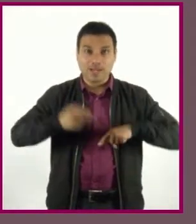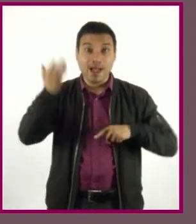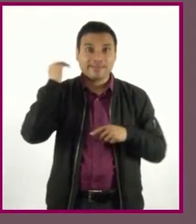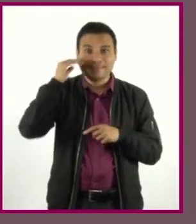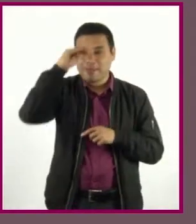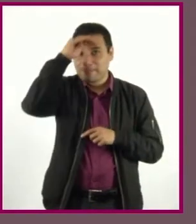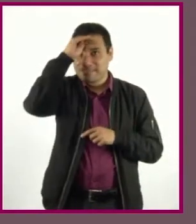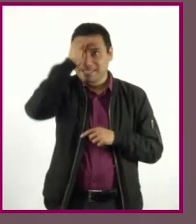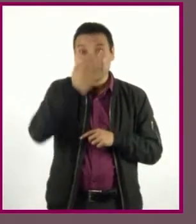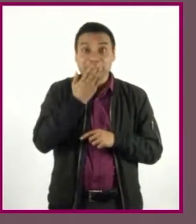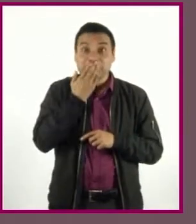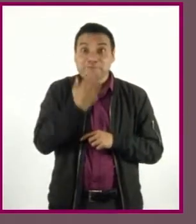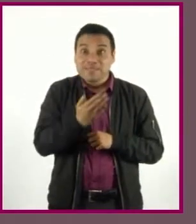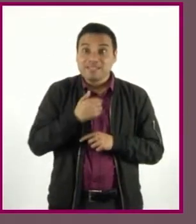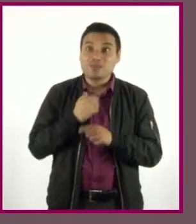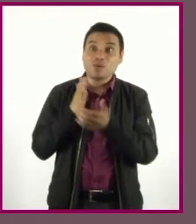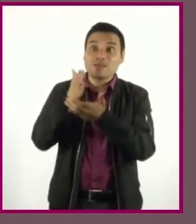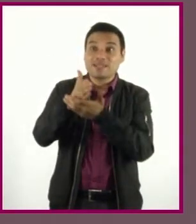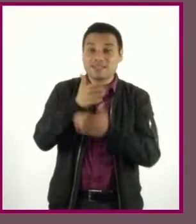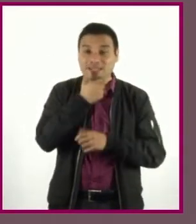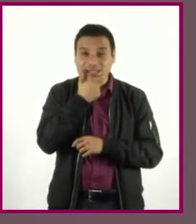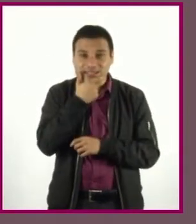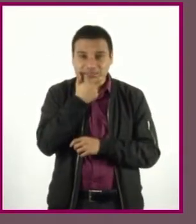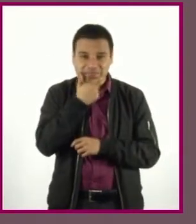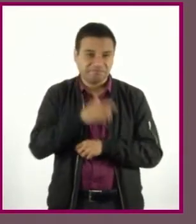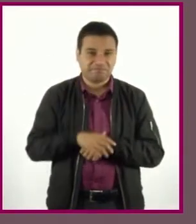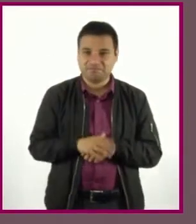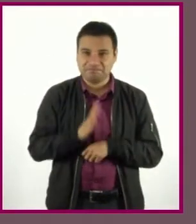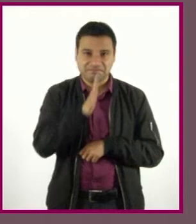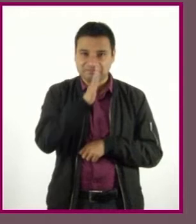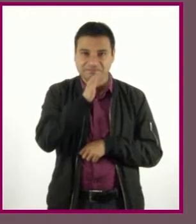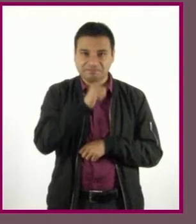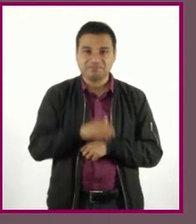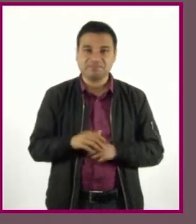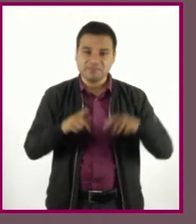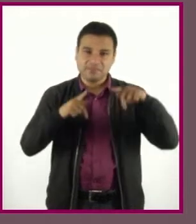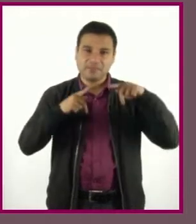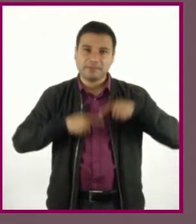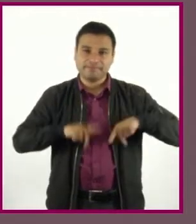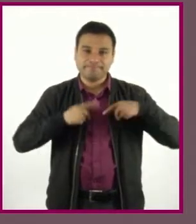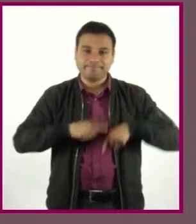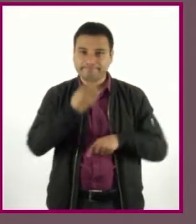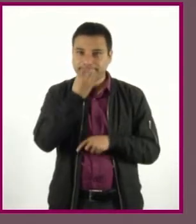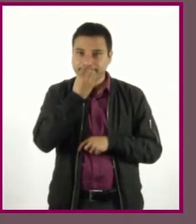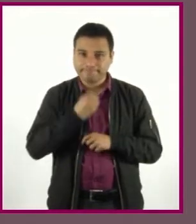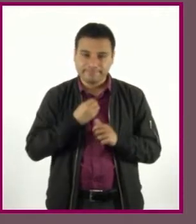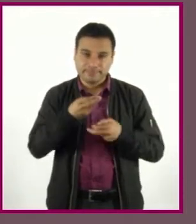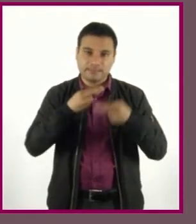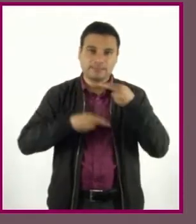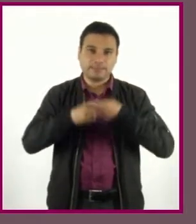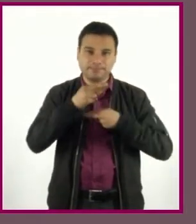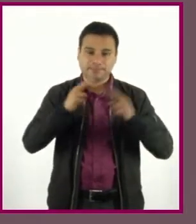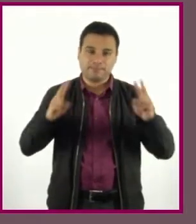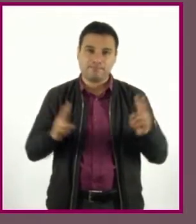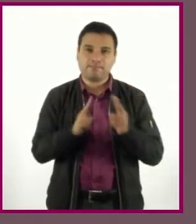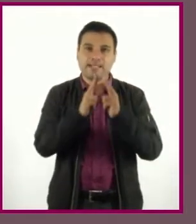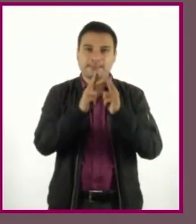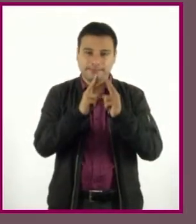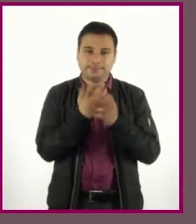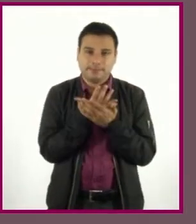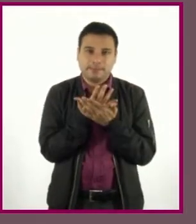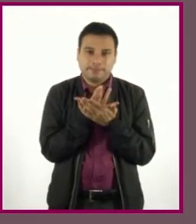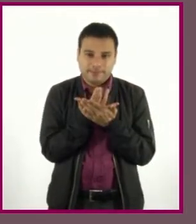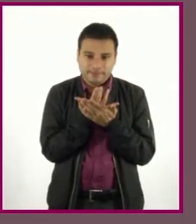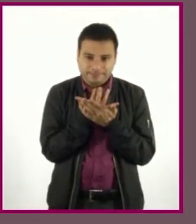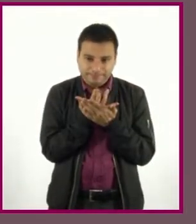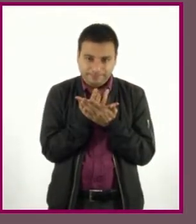inmigrantes de llegar a Inglaterra. Muchos refugiados decidieron ir entonces a París para buscar un refugio temporal mientras se encuentran la